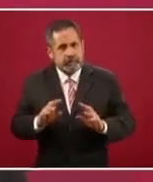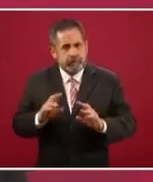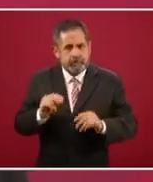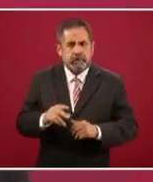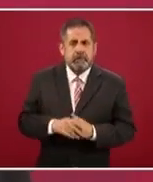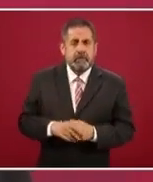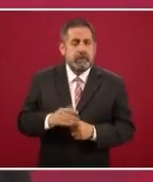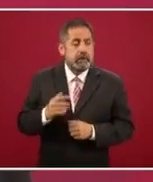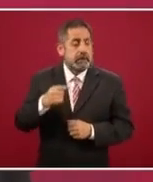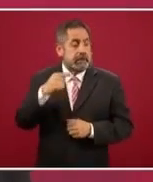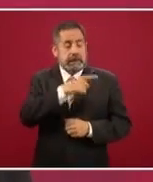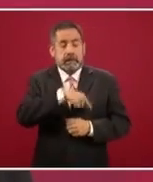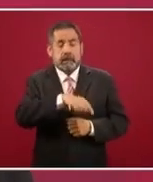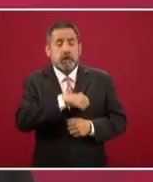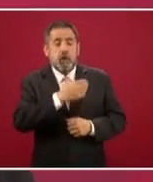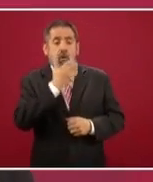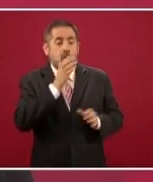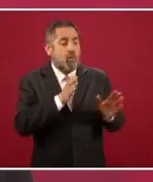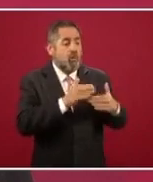que los conservadores,